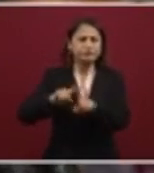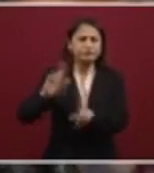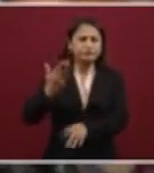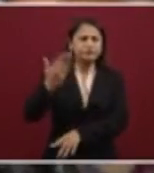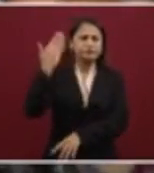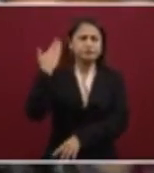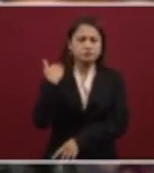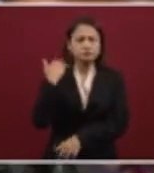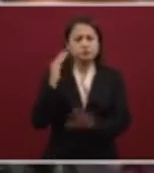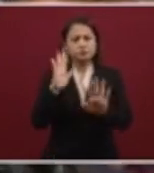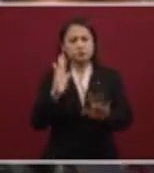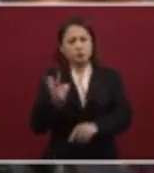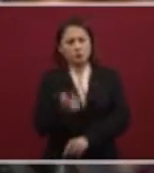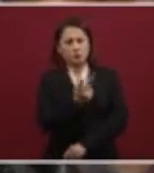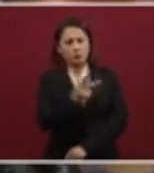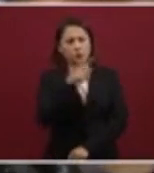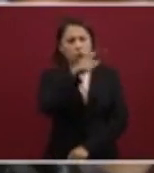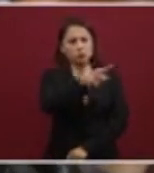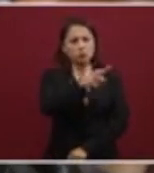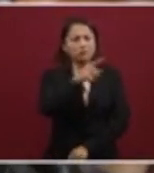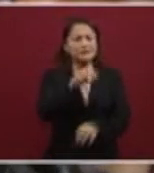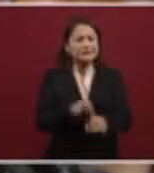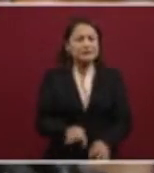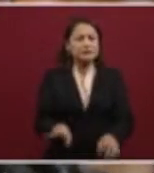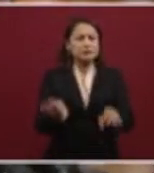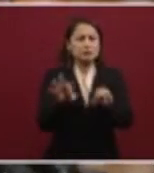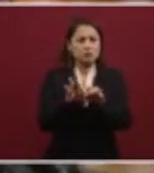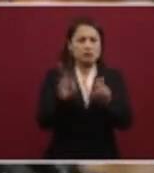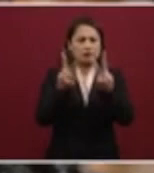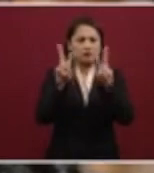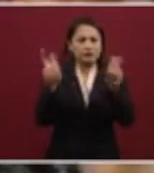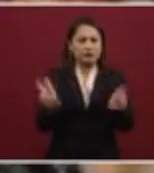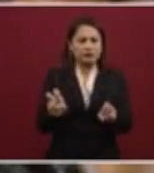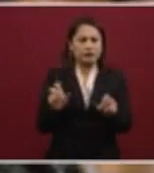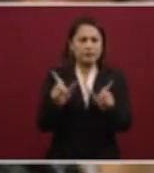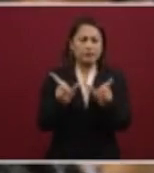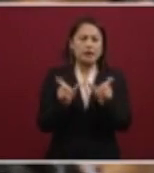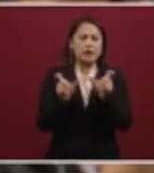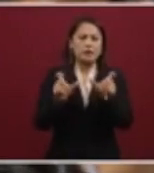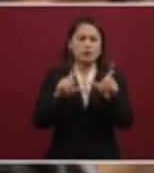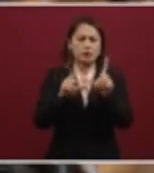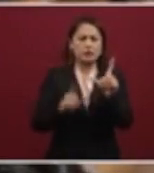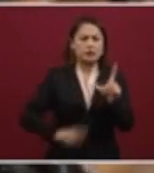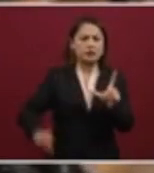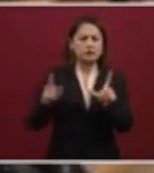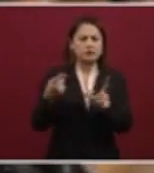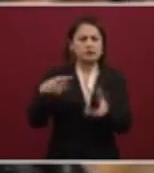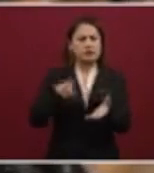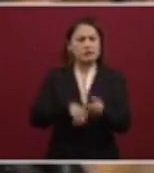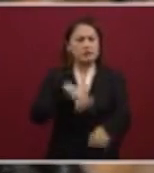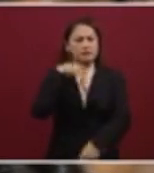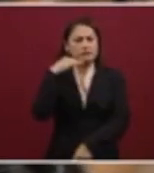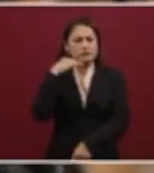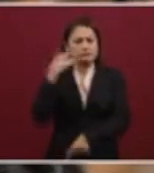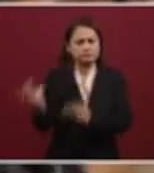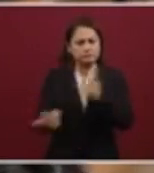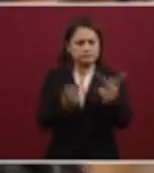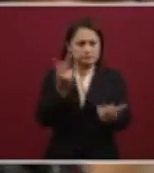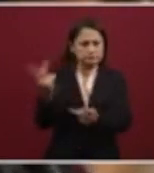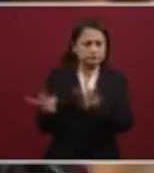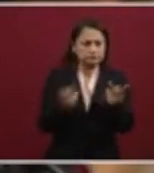preguntarle al pueblo sobre la Guardia Nacional, juicio a expresidentes y hasta asesores